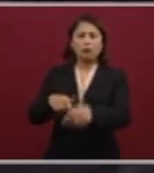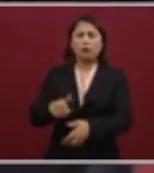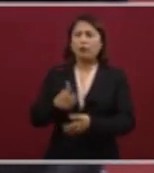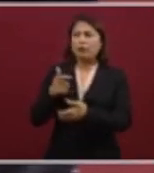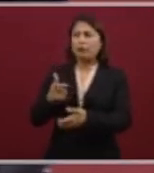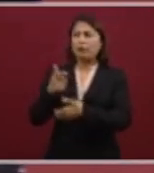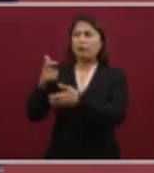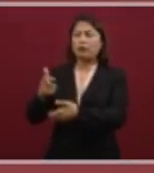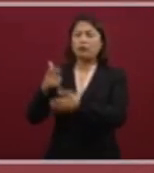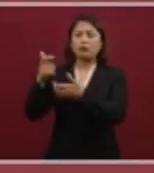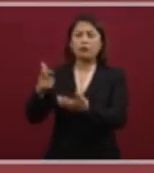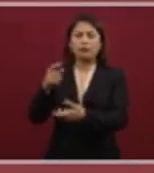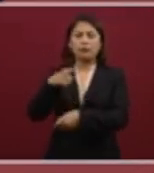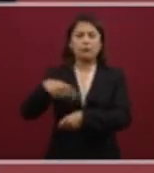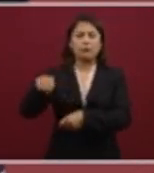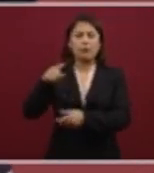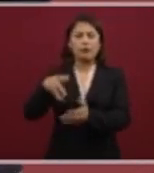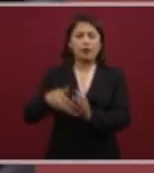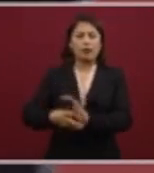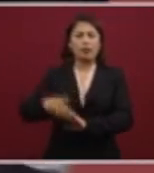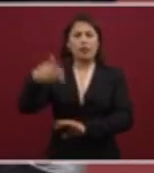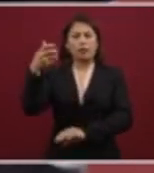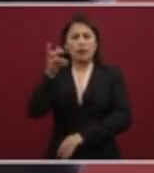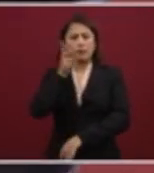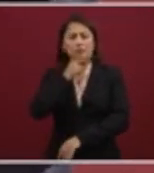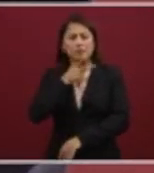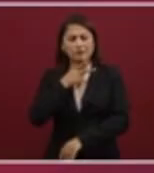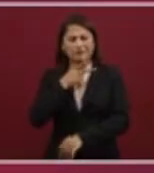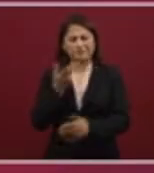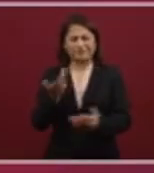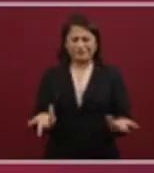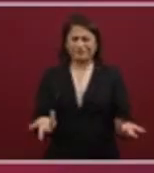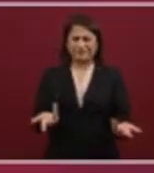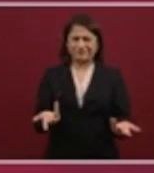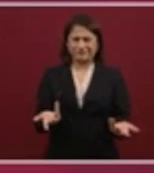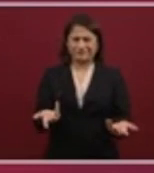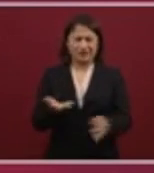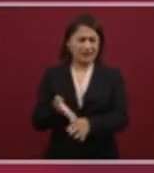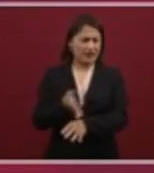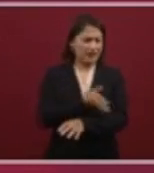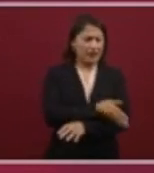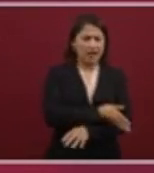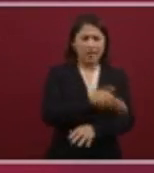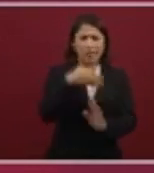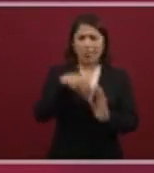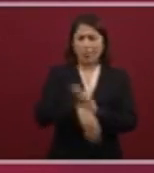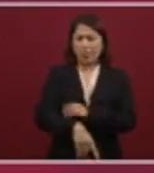explotación petrolera si lo que se hizo fracasó